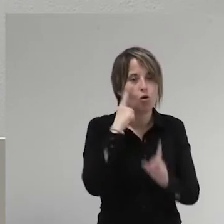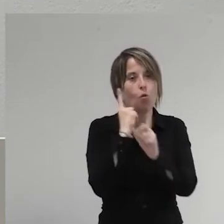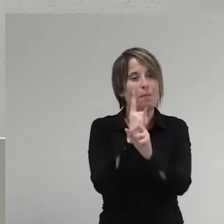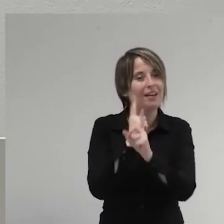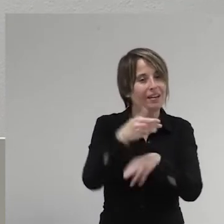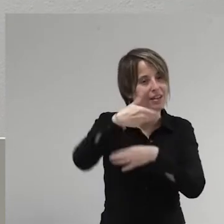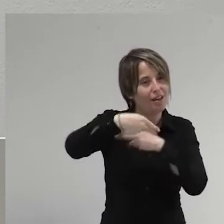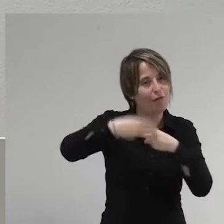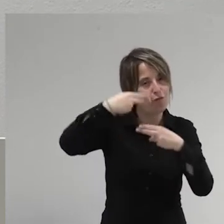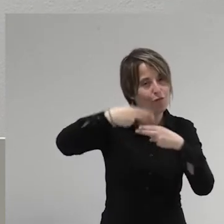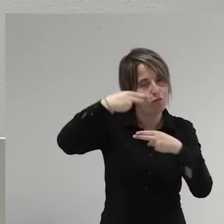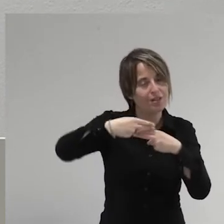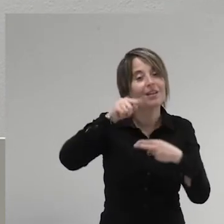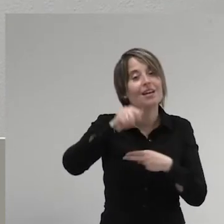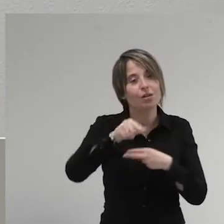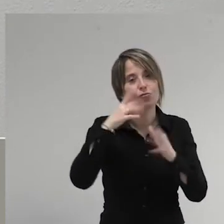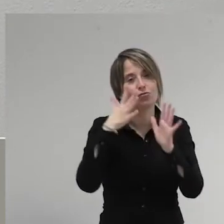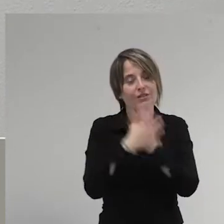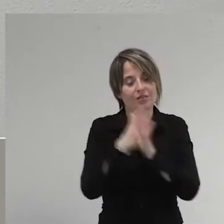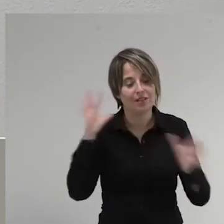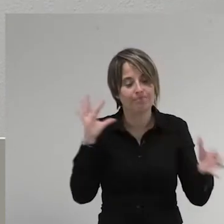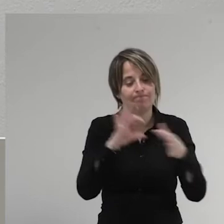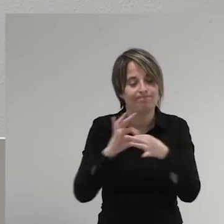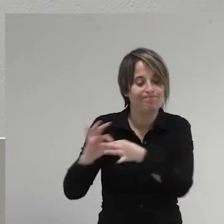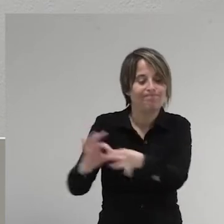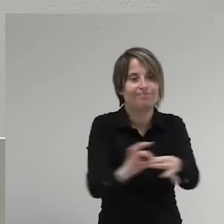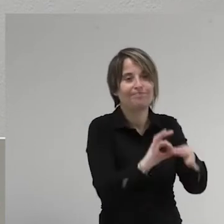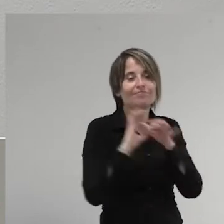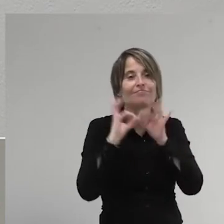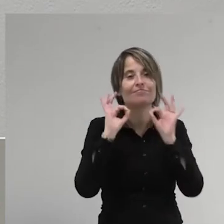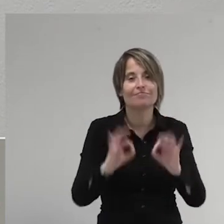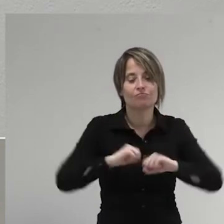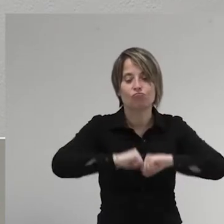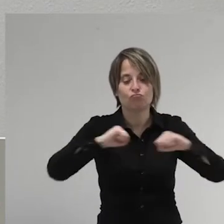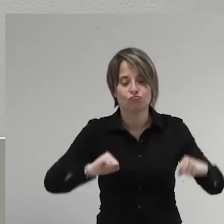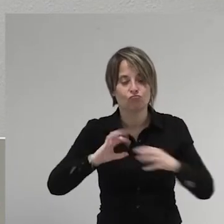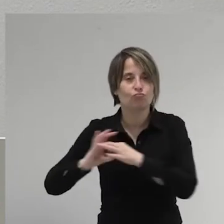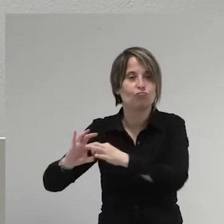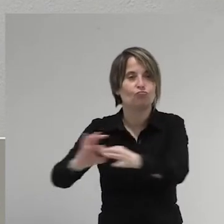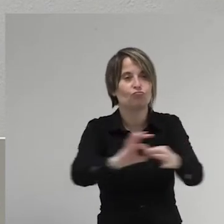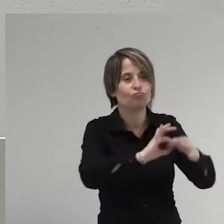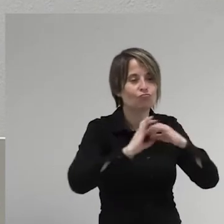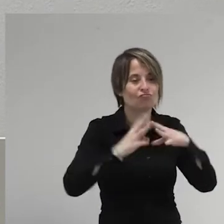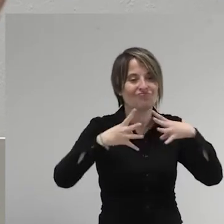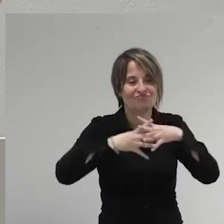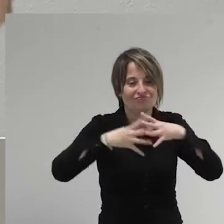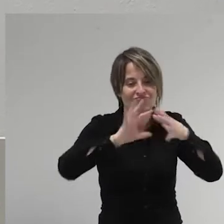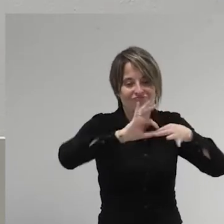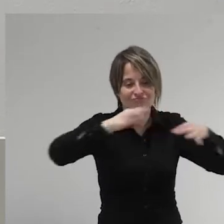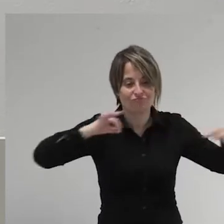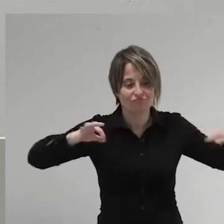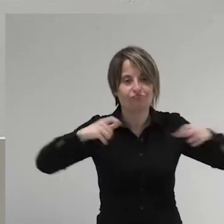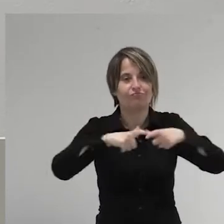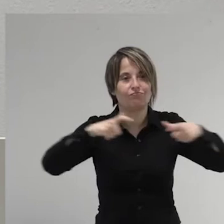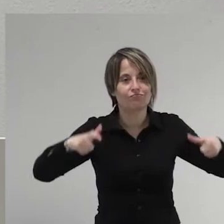fronteriza, como elementos que en realidad están conectados y forman parte de un entramado mucho más amplio que